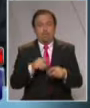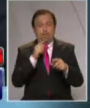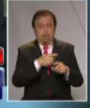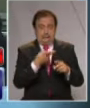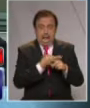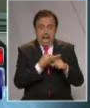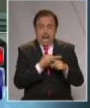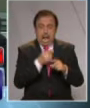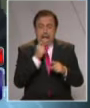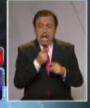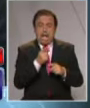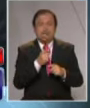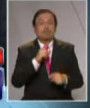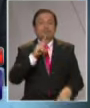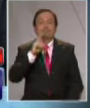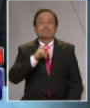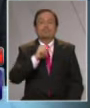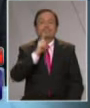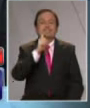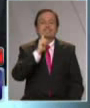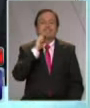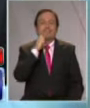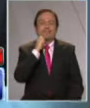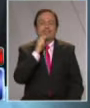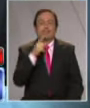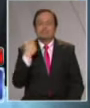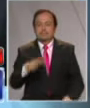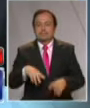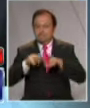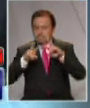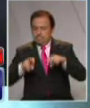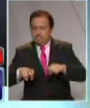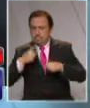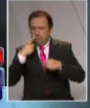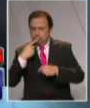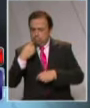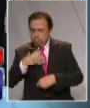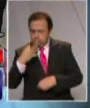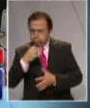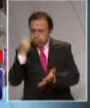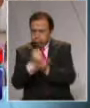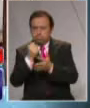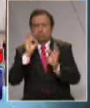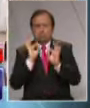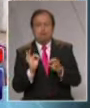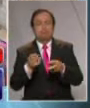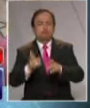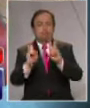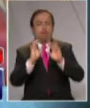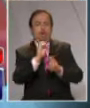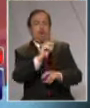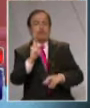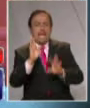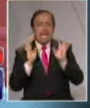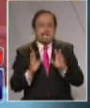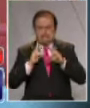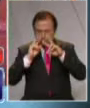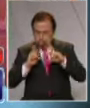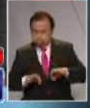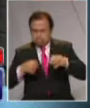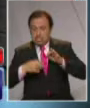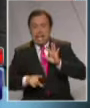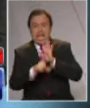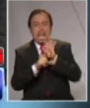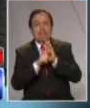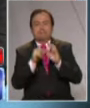arriendo no significa que se hayan hecho procesos de validación o de control y auditoría legal